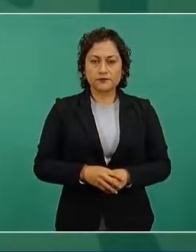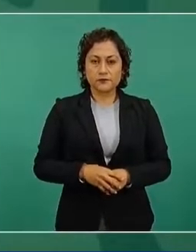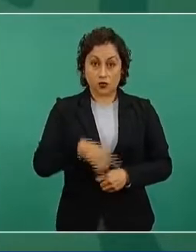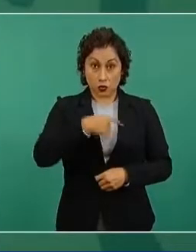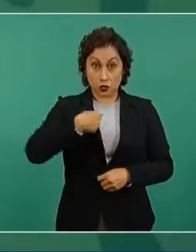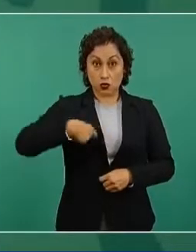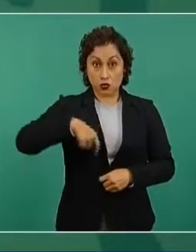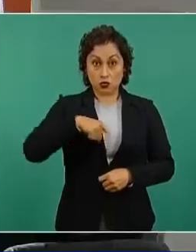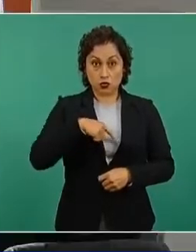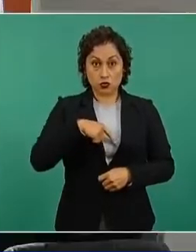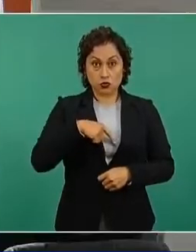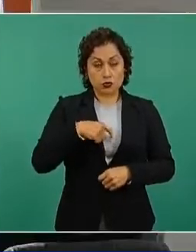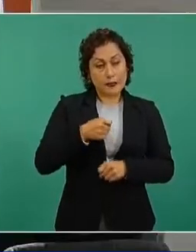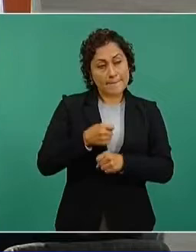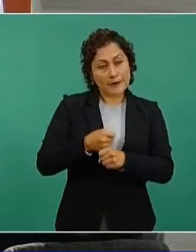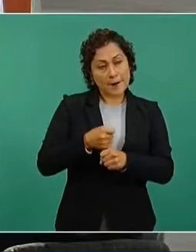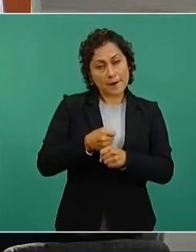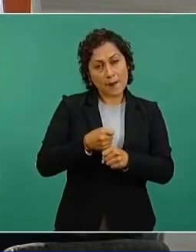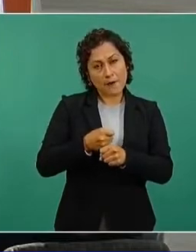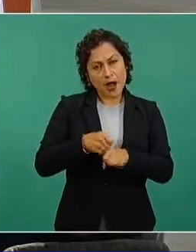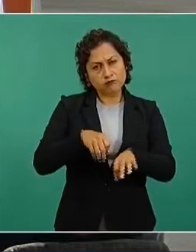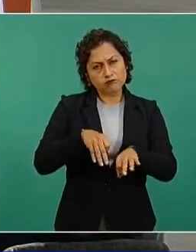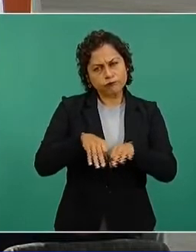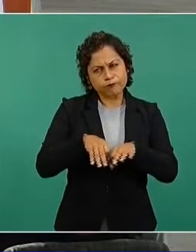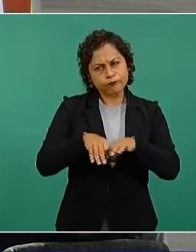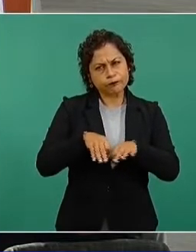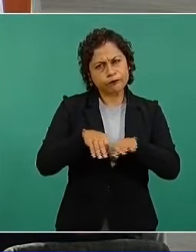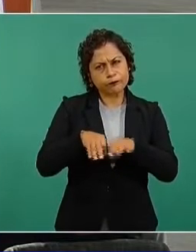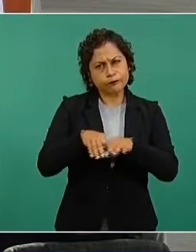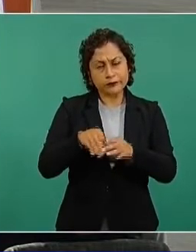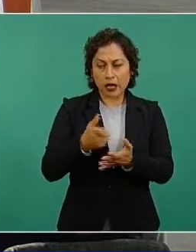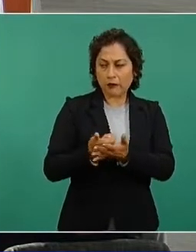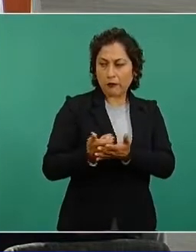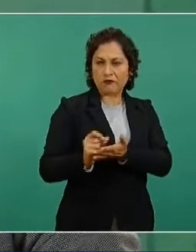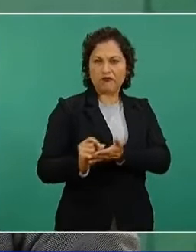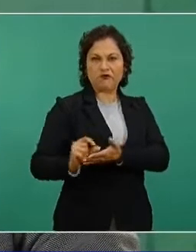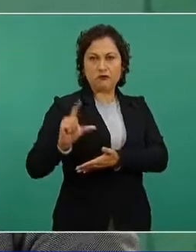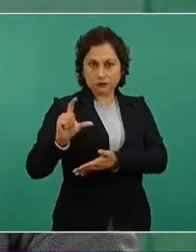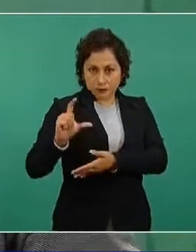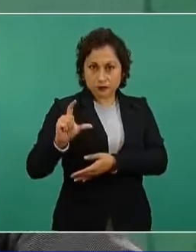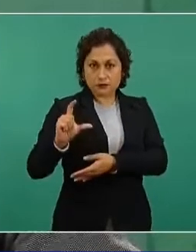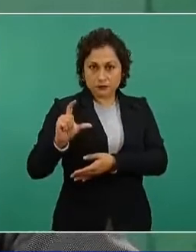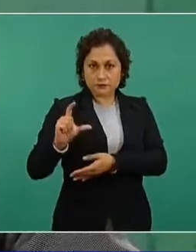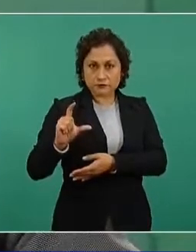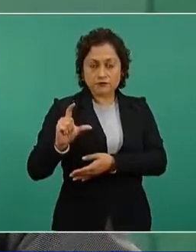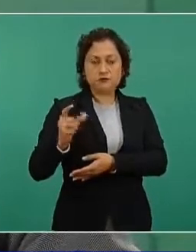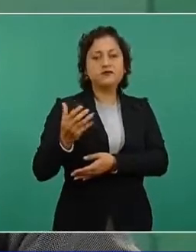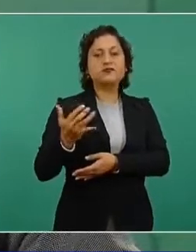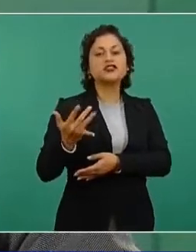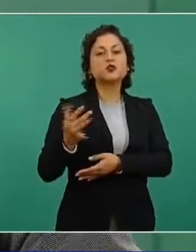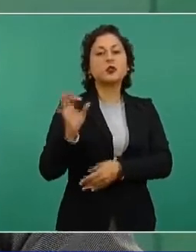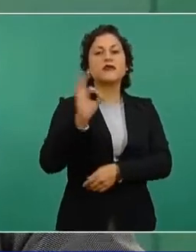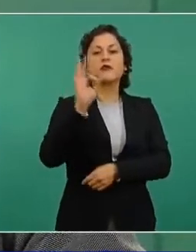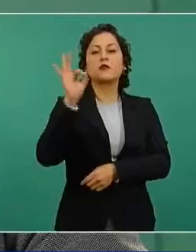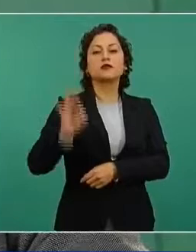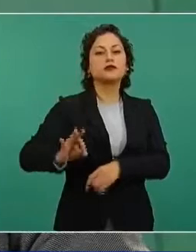aumentamos el salario mínimo en términos reales en el tiempo que llevamos casi